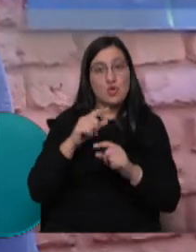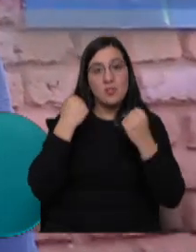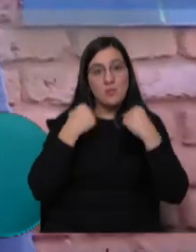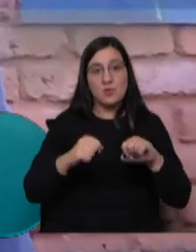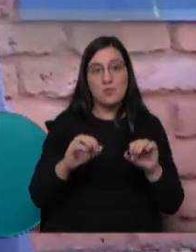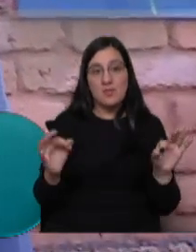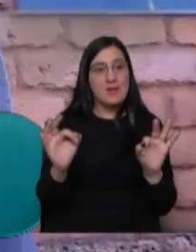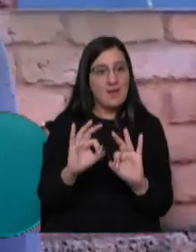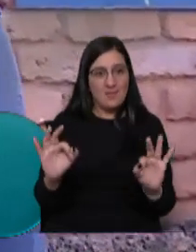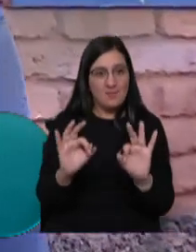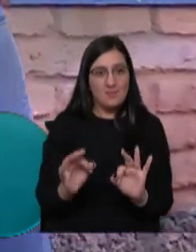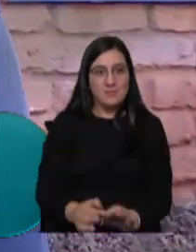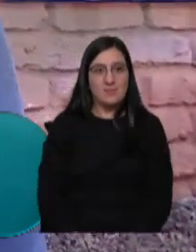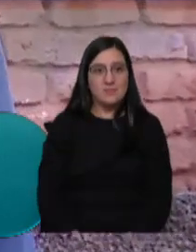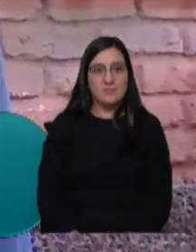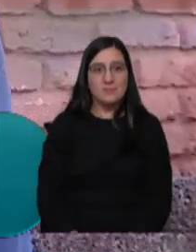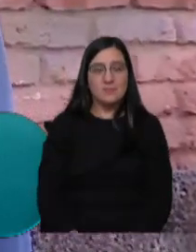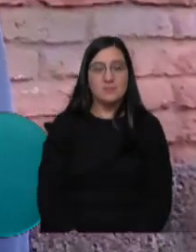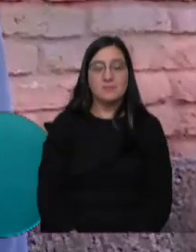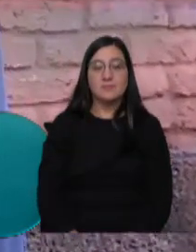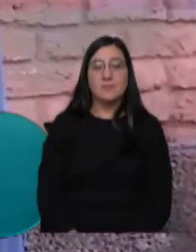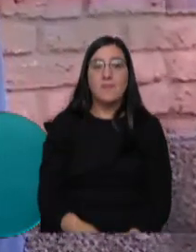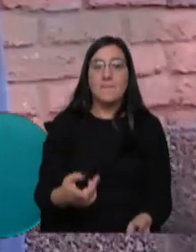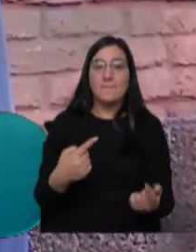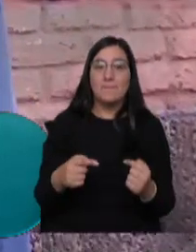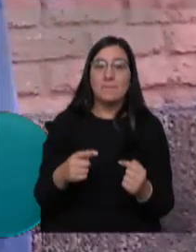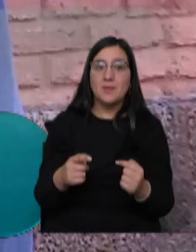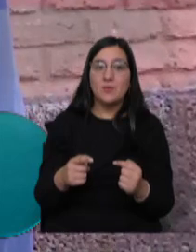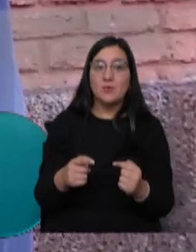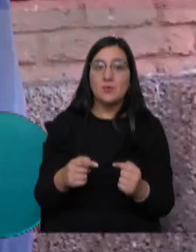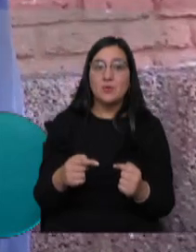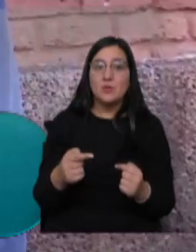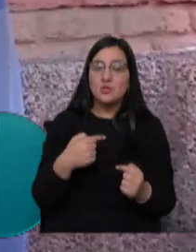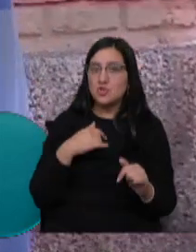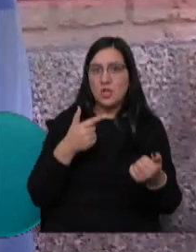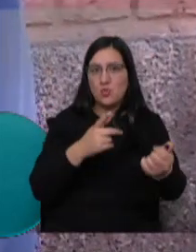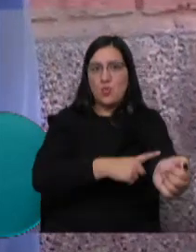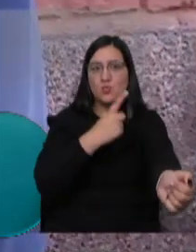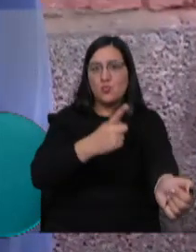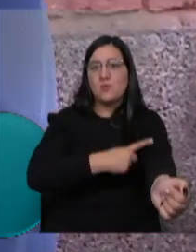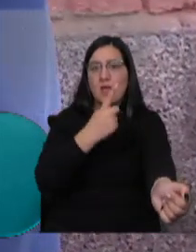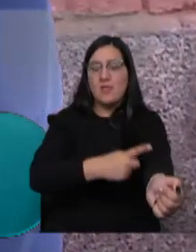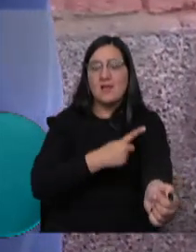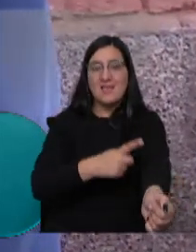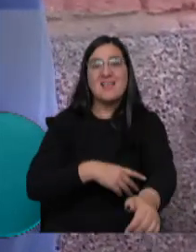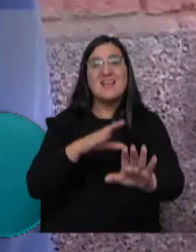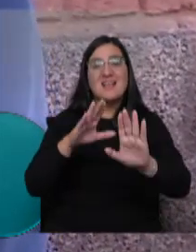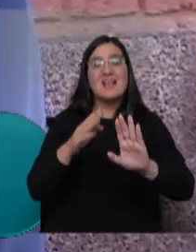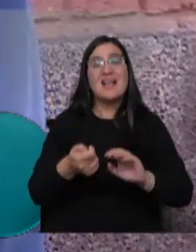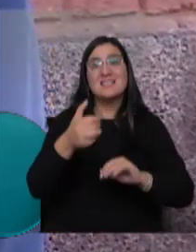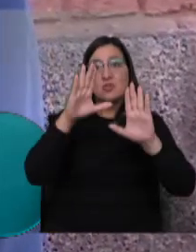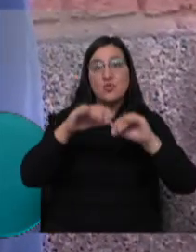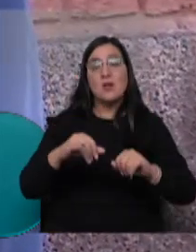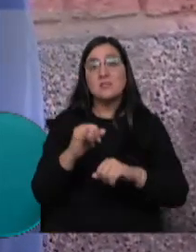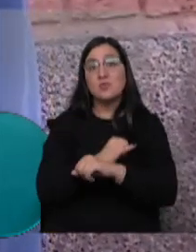de ningún tipo de deporte, ya sabrán, pero como que estoy muy acostumbrada a que en casi todas las instituciones, como